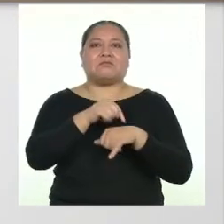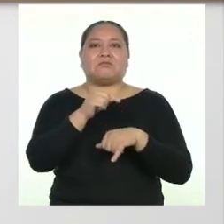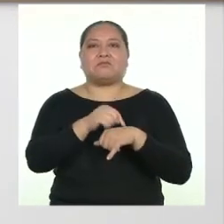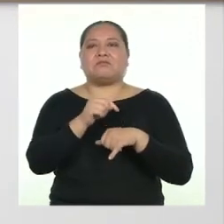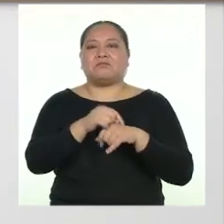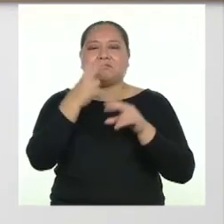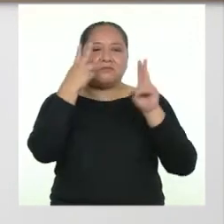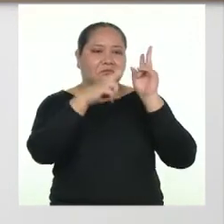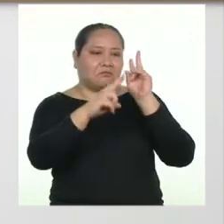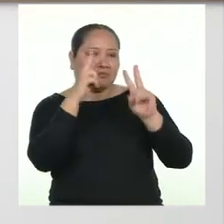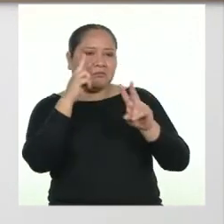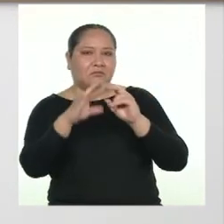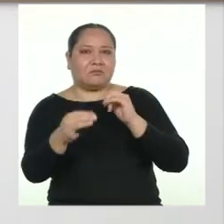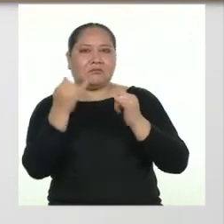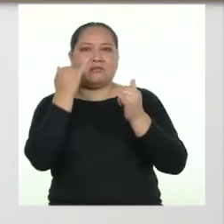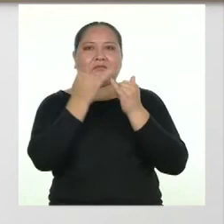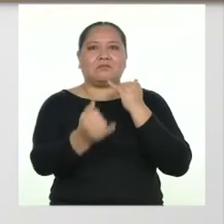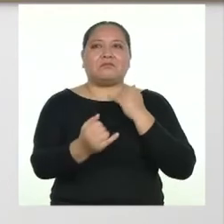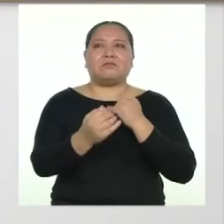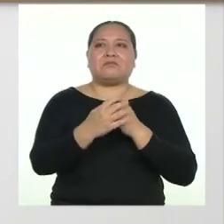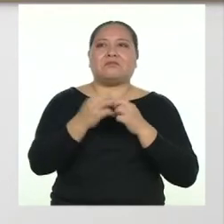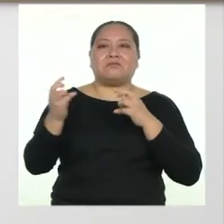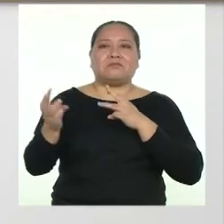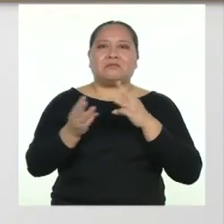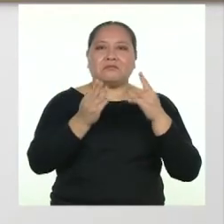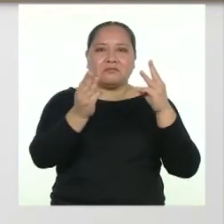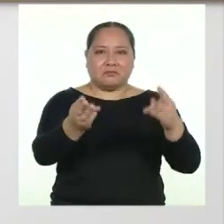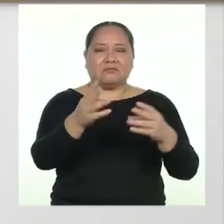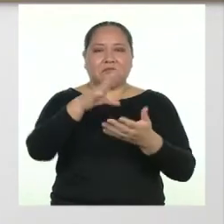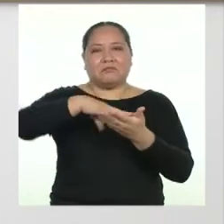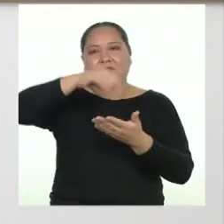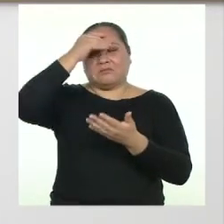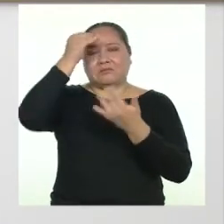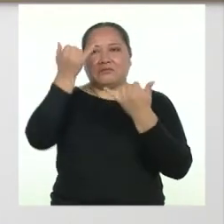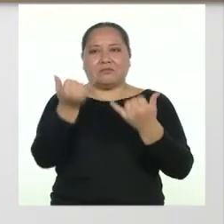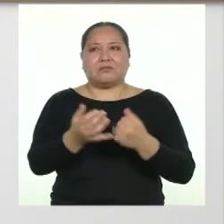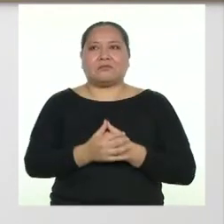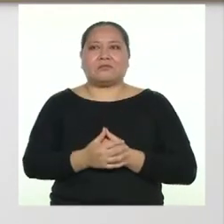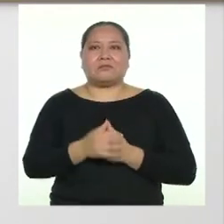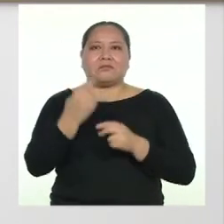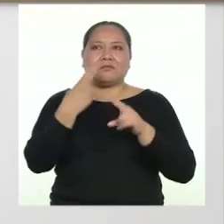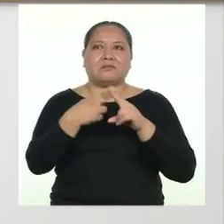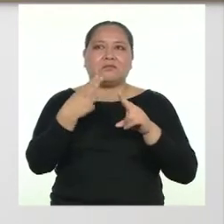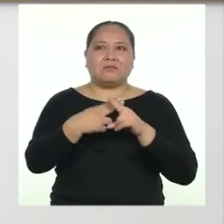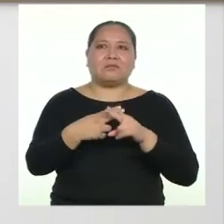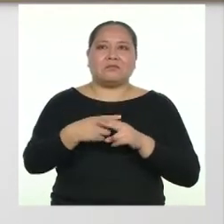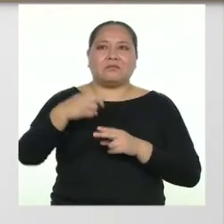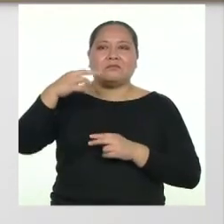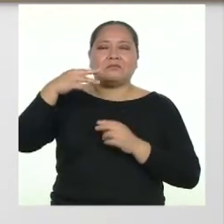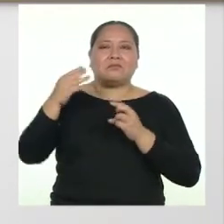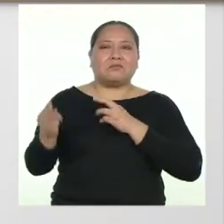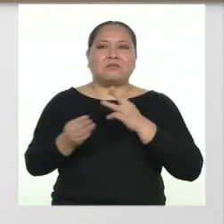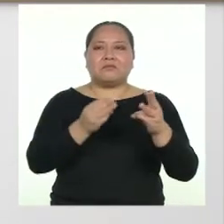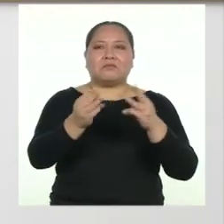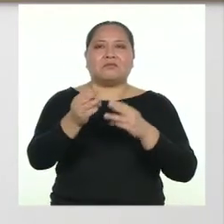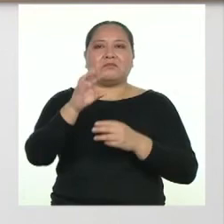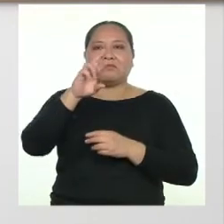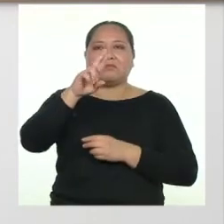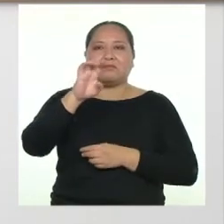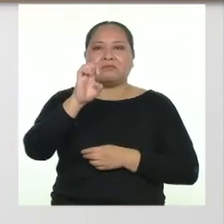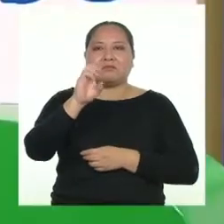momento de revisar el último método que aprenderemos el día de hoy y se llama método de